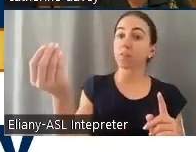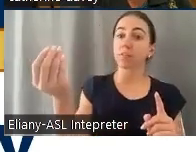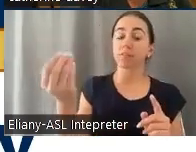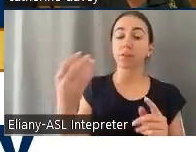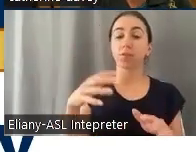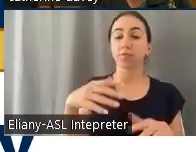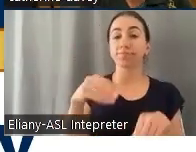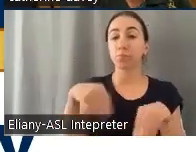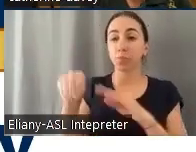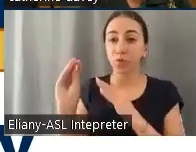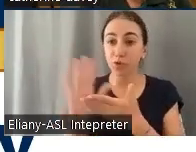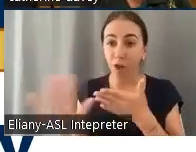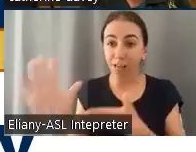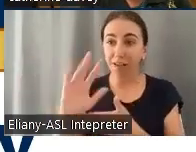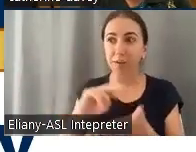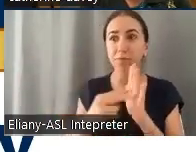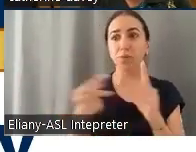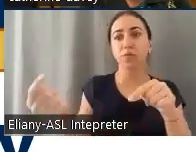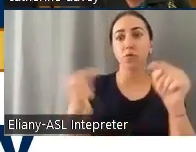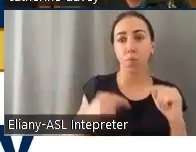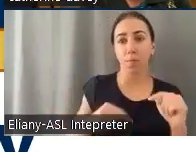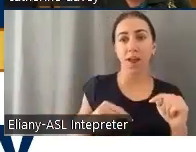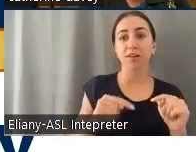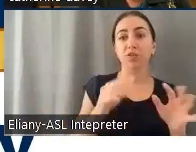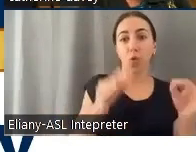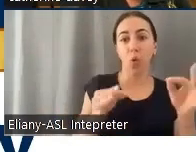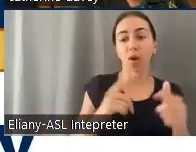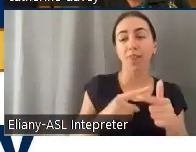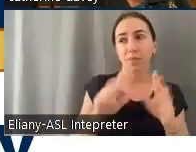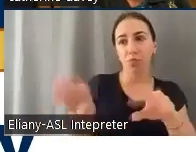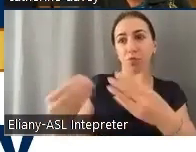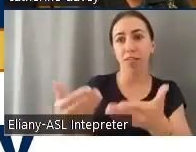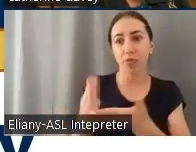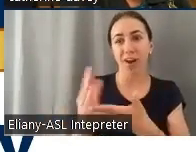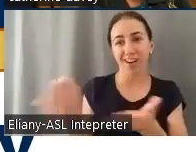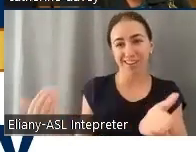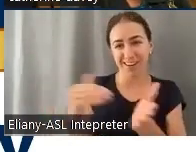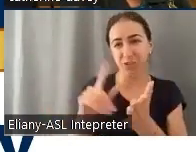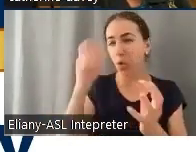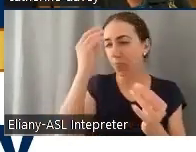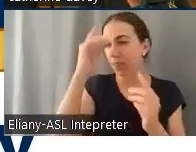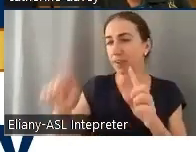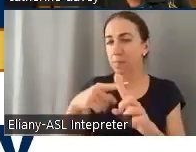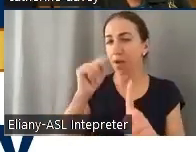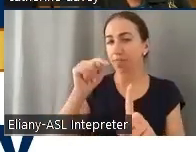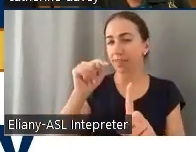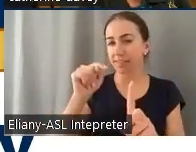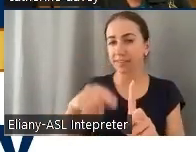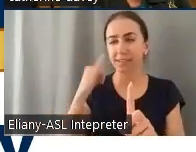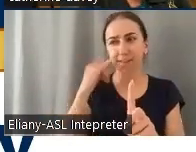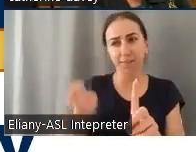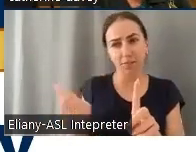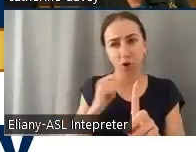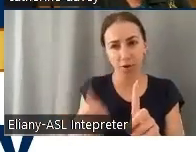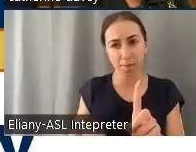si ellos van a la universidad, frecuentemente vamos a tener que volver a la corte y restaurar este derecho para ellos. Piensen bien acerca de si